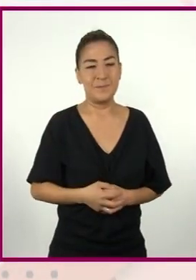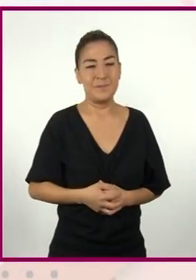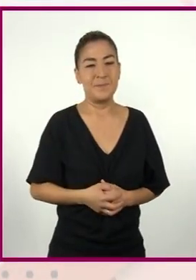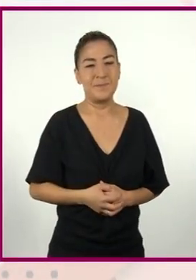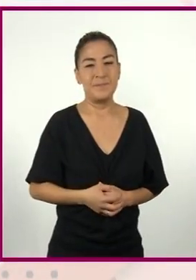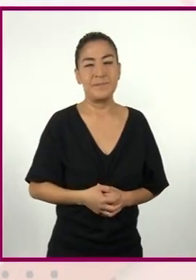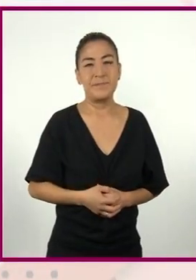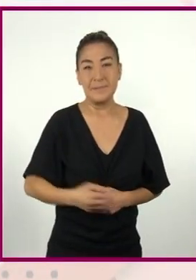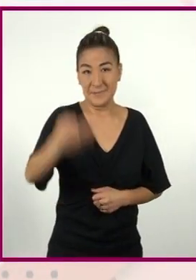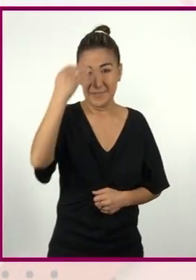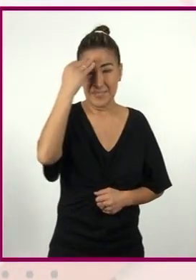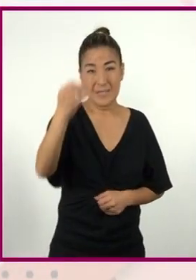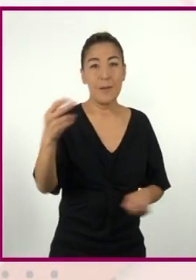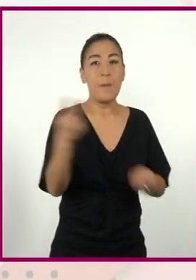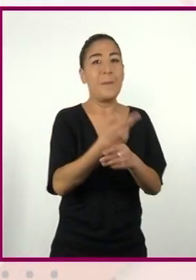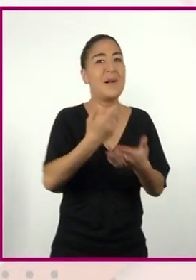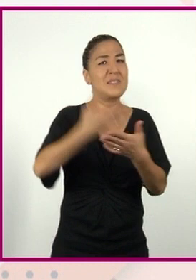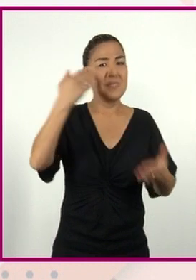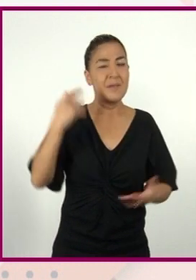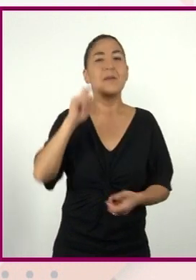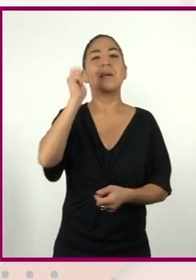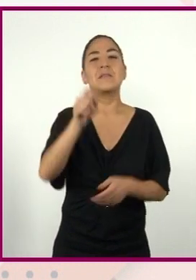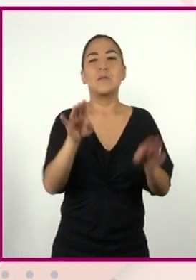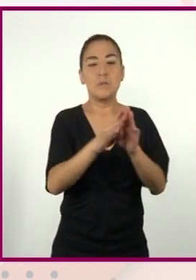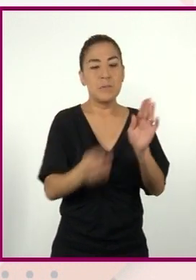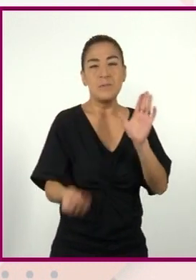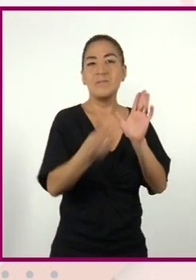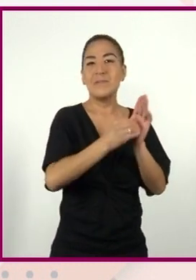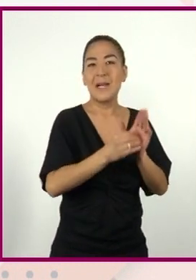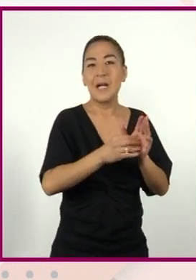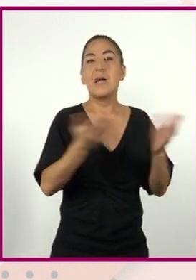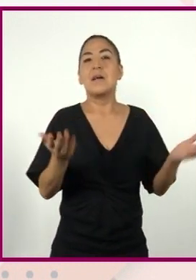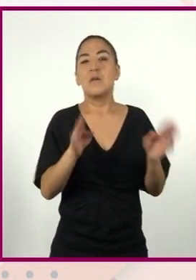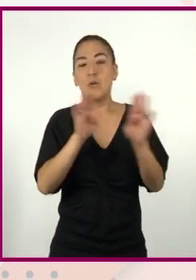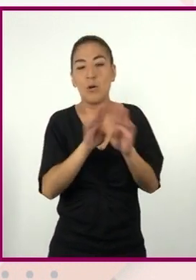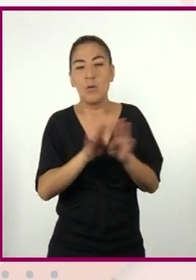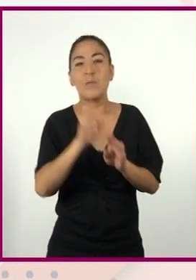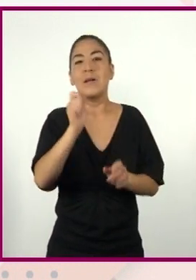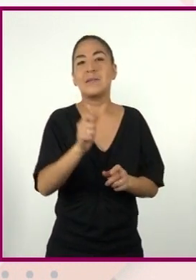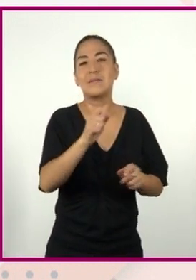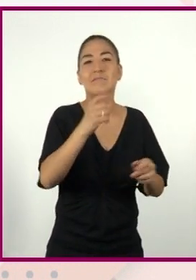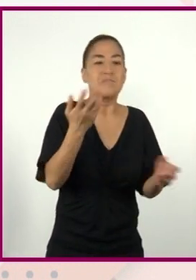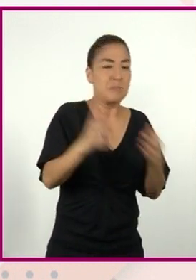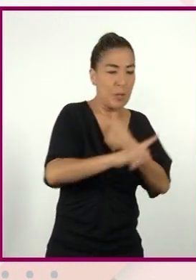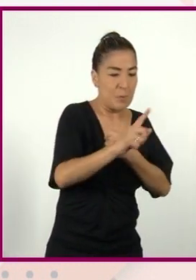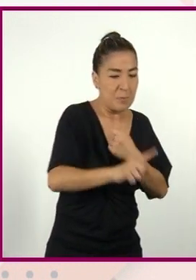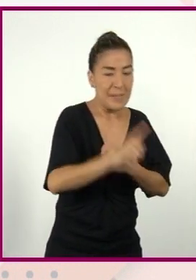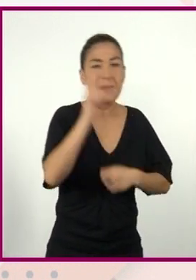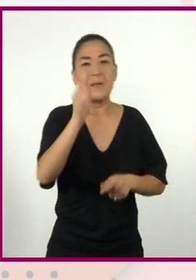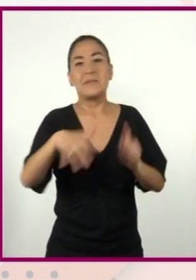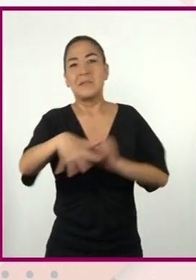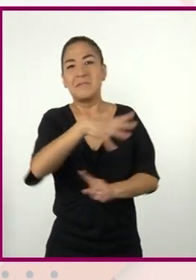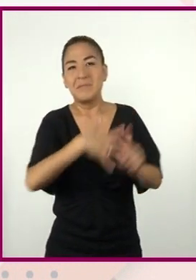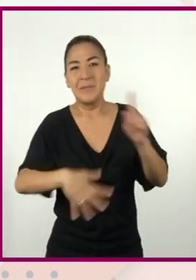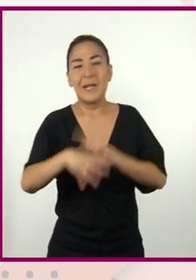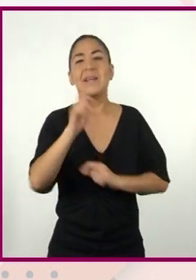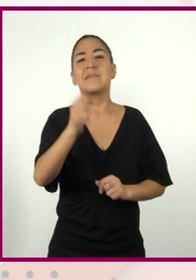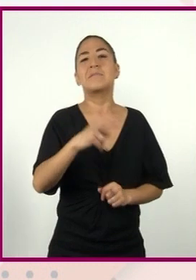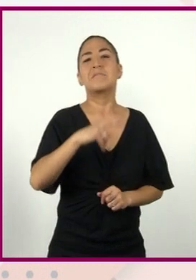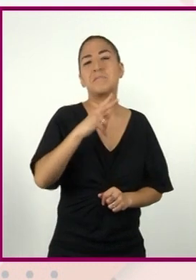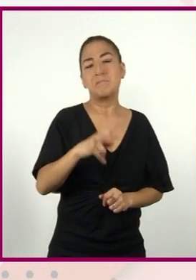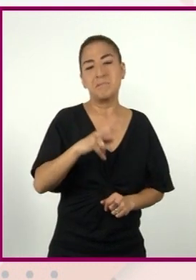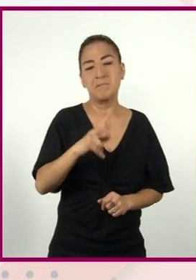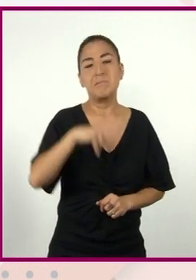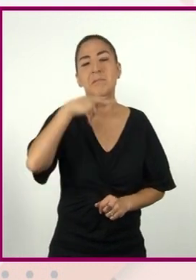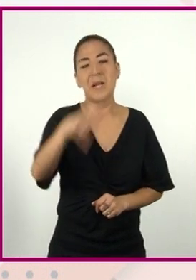El tiempo pasado es en el que se sitúa la acción, el proceso o el estado, expresados por el verbo en un